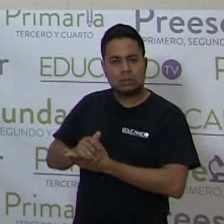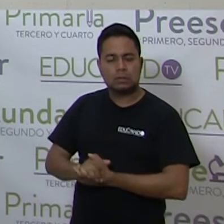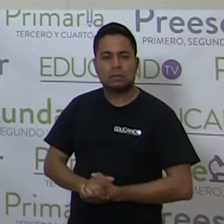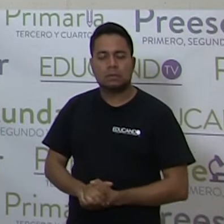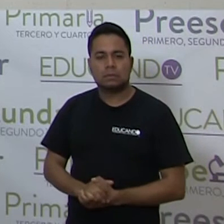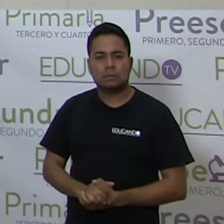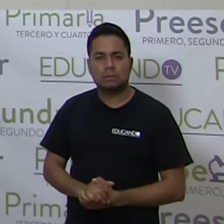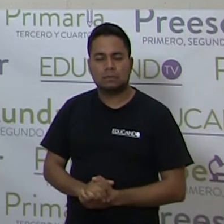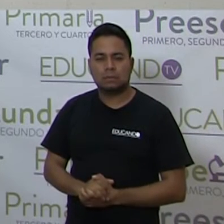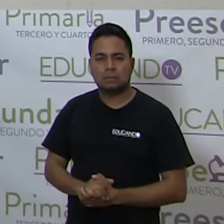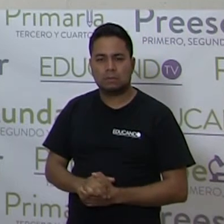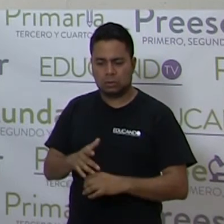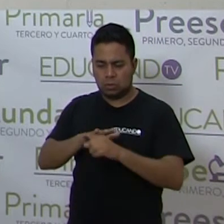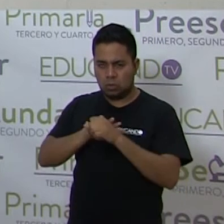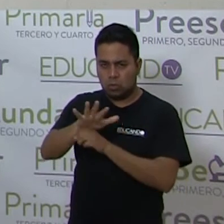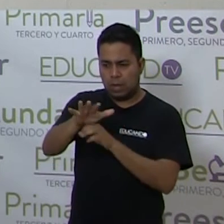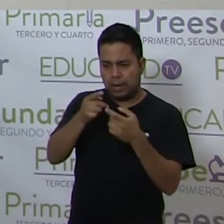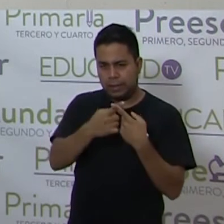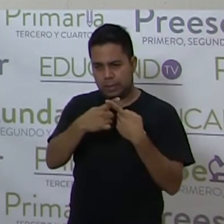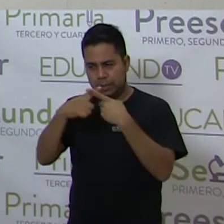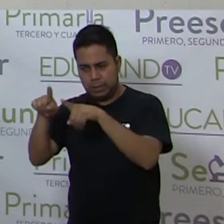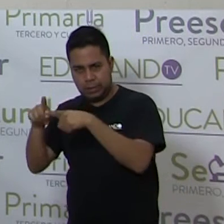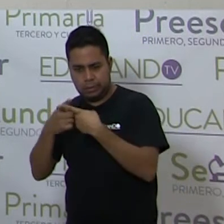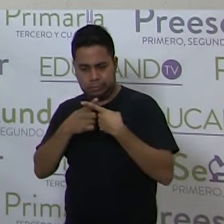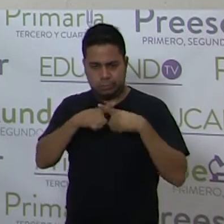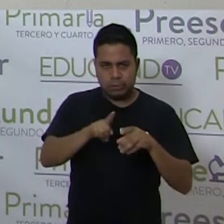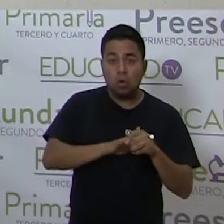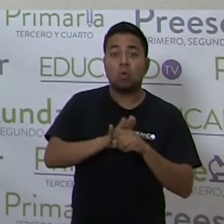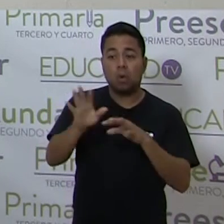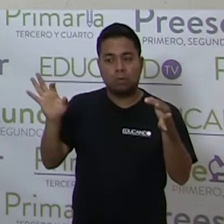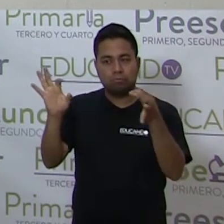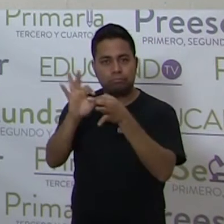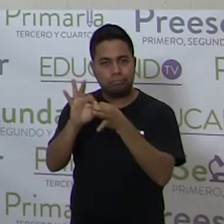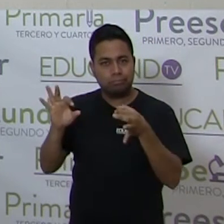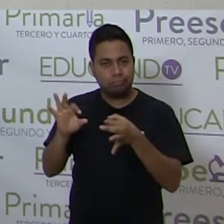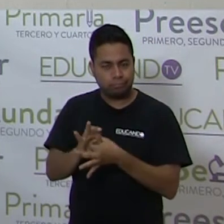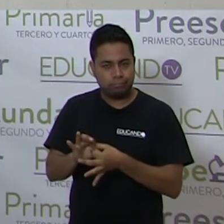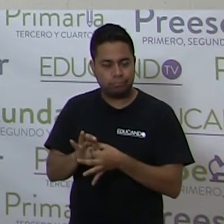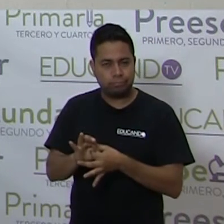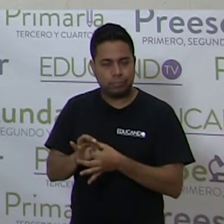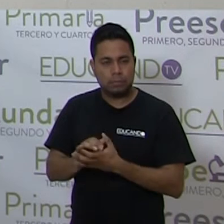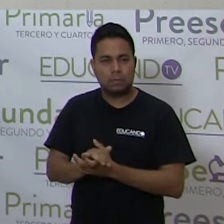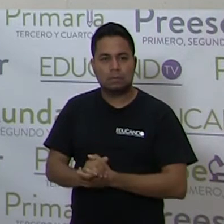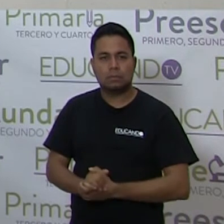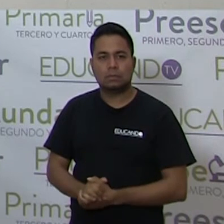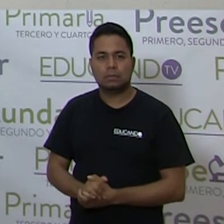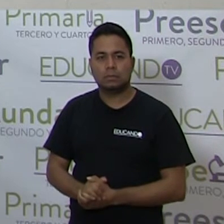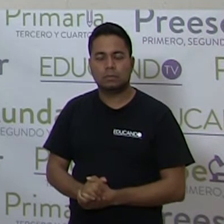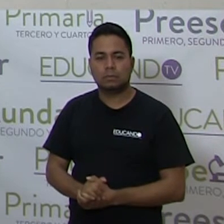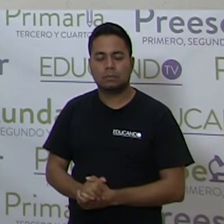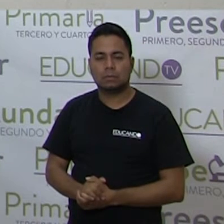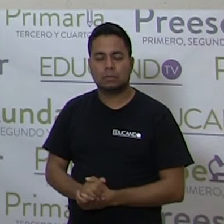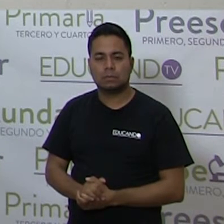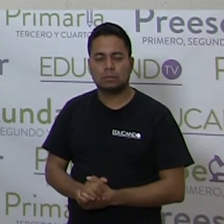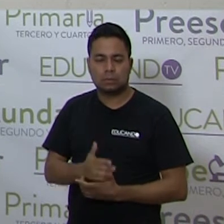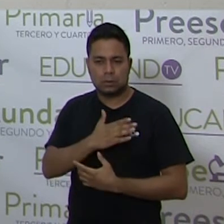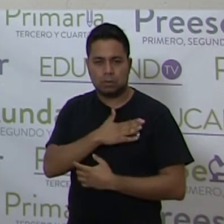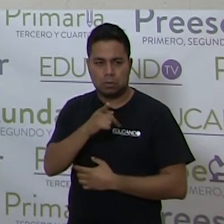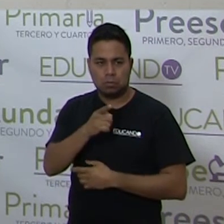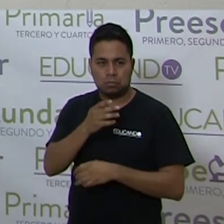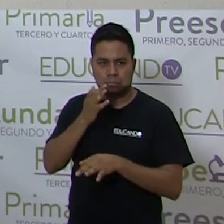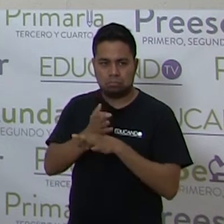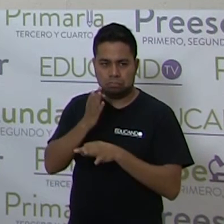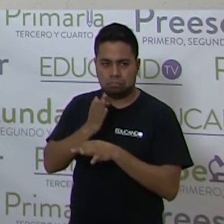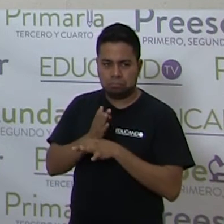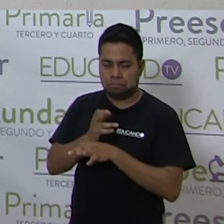algunas diferencias y algunas similitudes. Y bueno, como ustedes observarán aquí